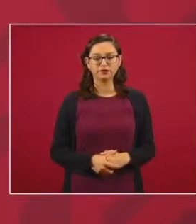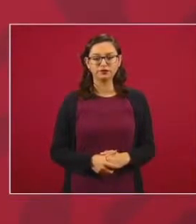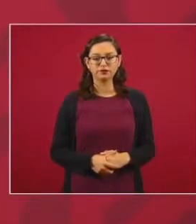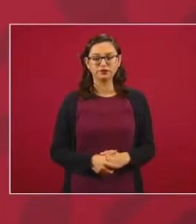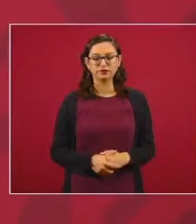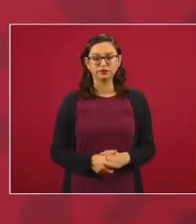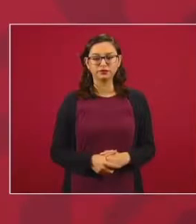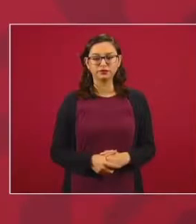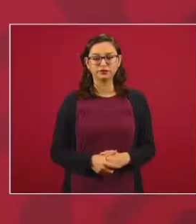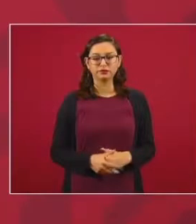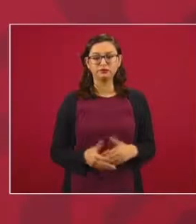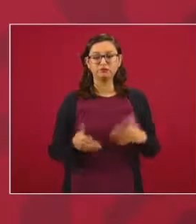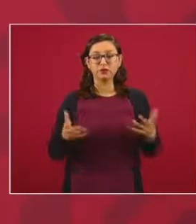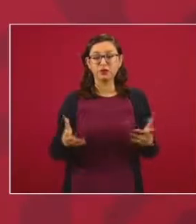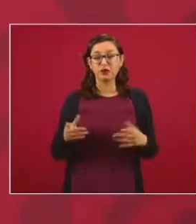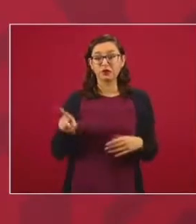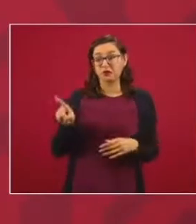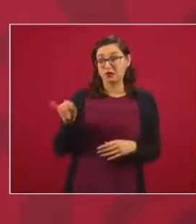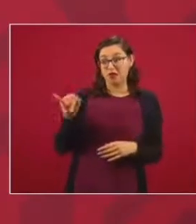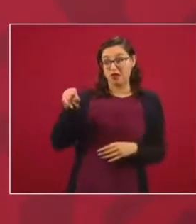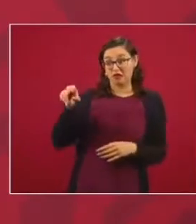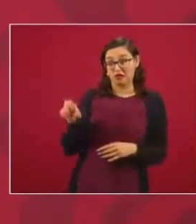Nos querían limitar